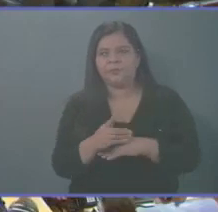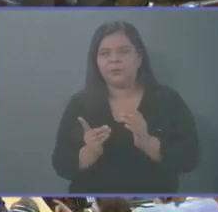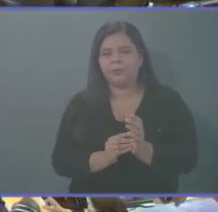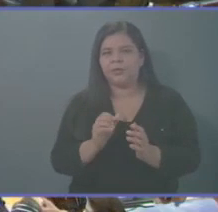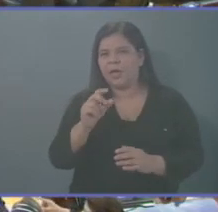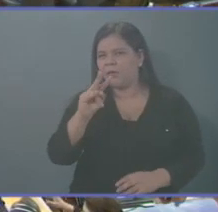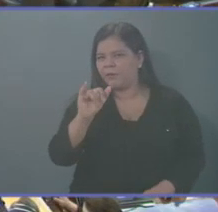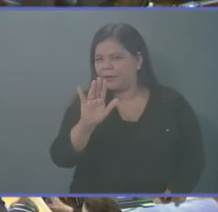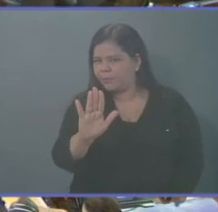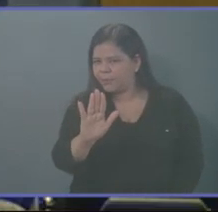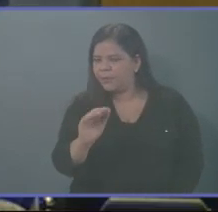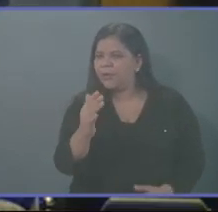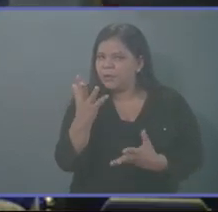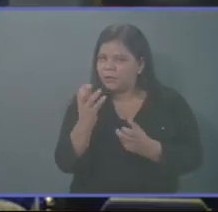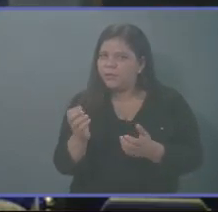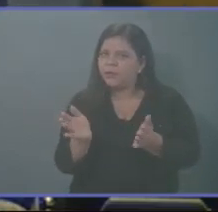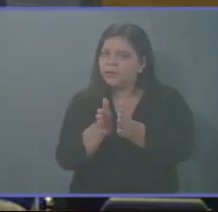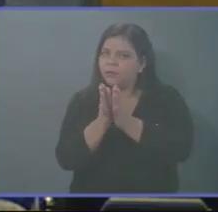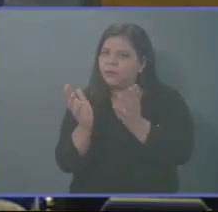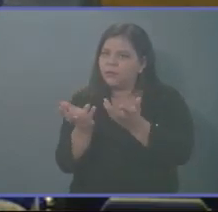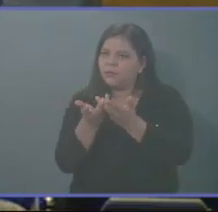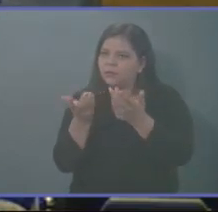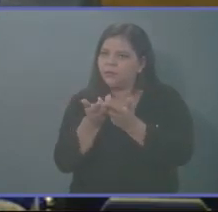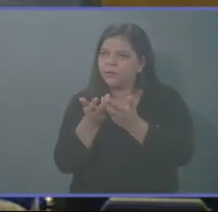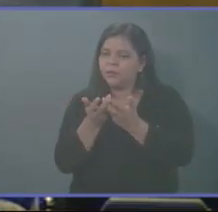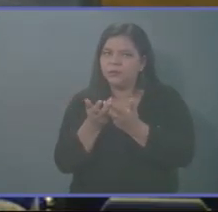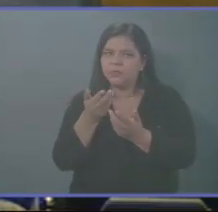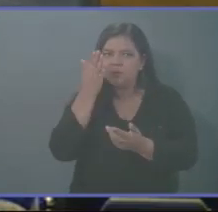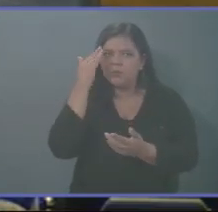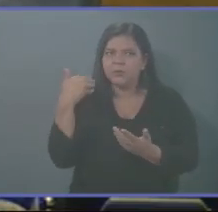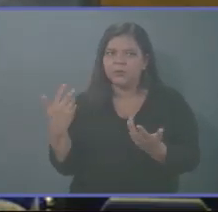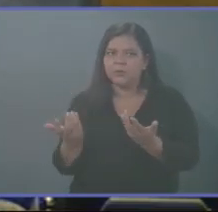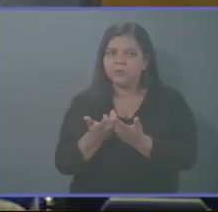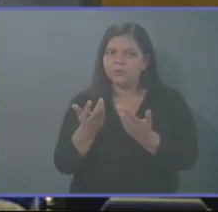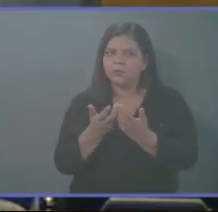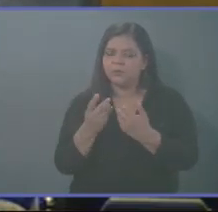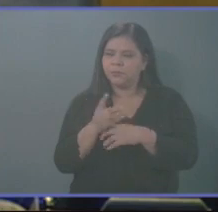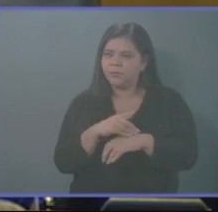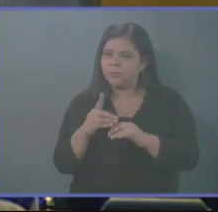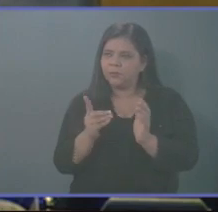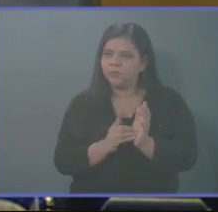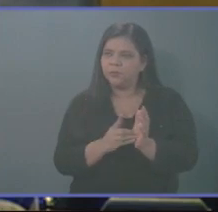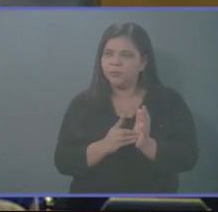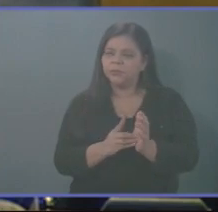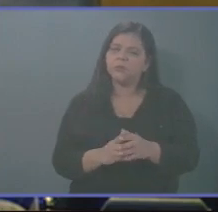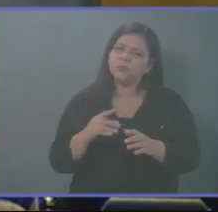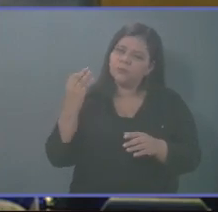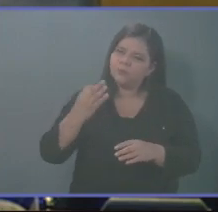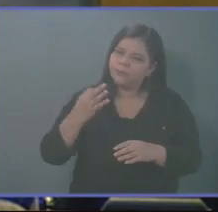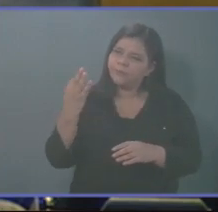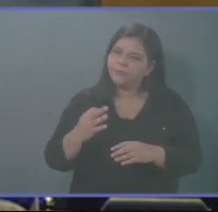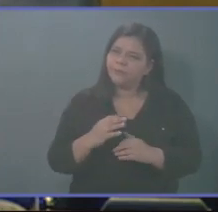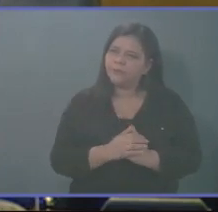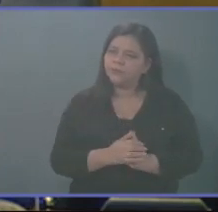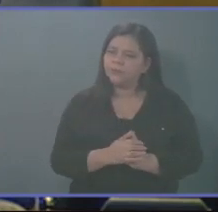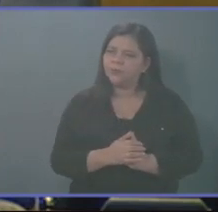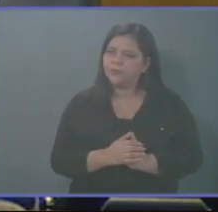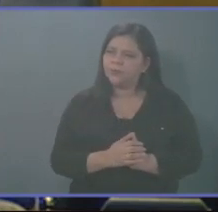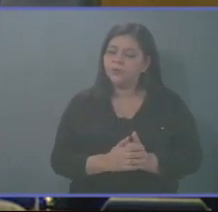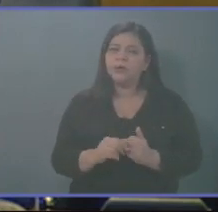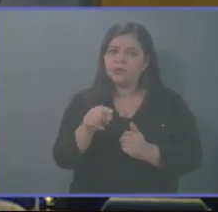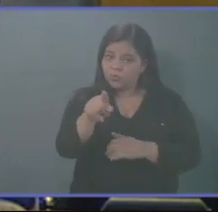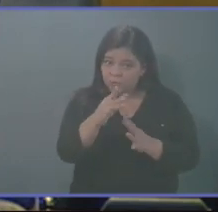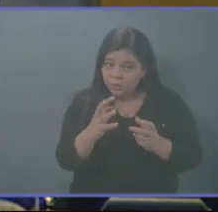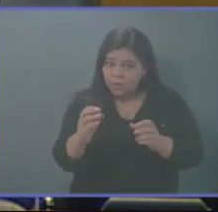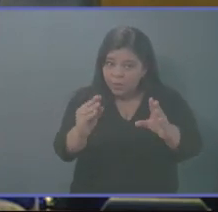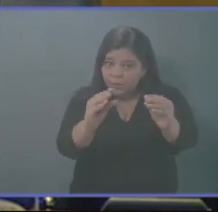un momentito. Le quiero pedir a los compañeros y compañeras diputadas de este pleno que por favor, si vamos a conversar